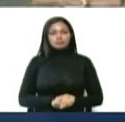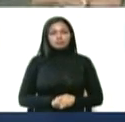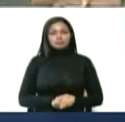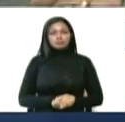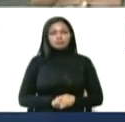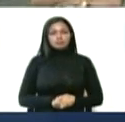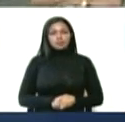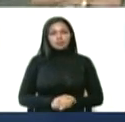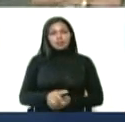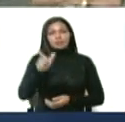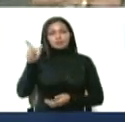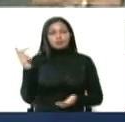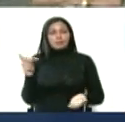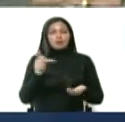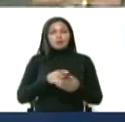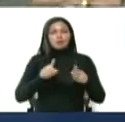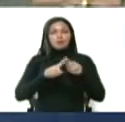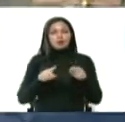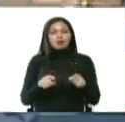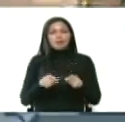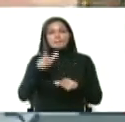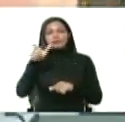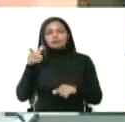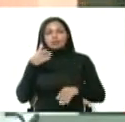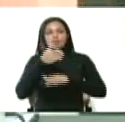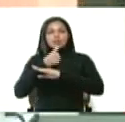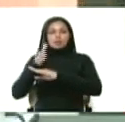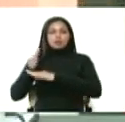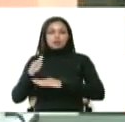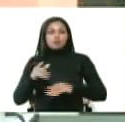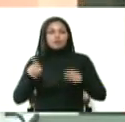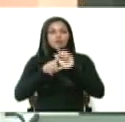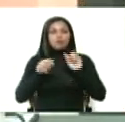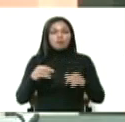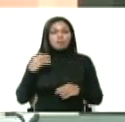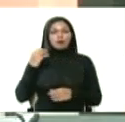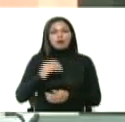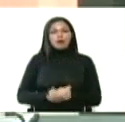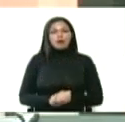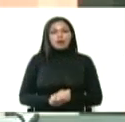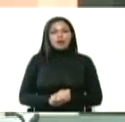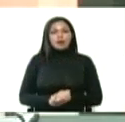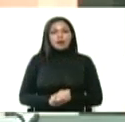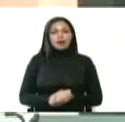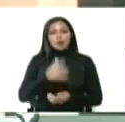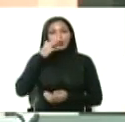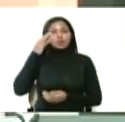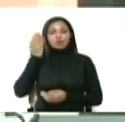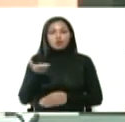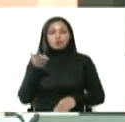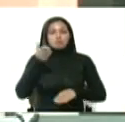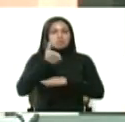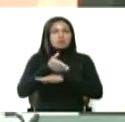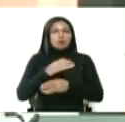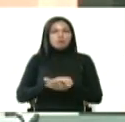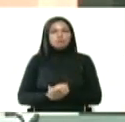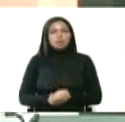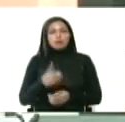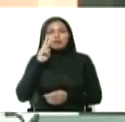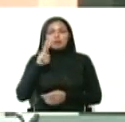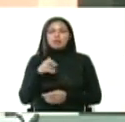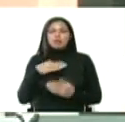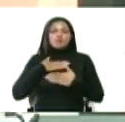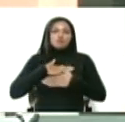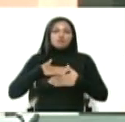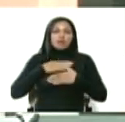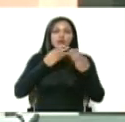Y la gente asistía al consultorio de José Gregorio Hernández, la pastora. Y José Gregorio veía las